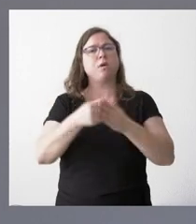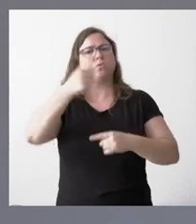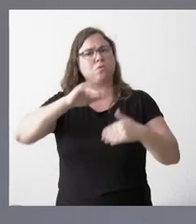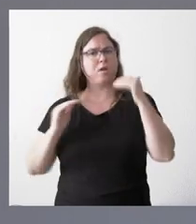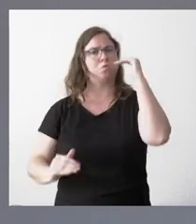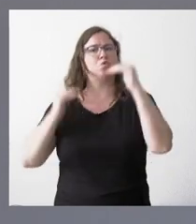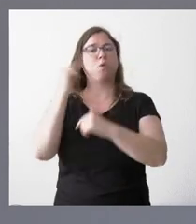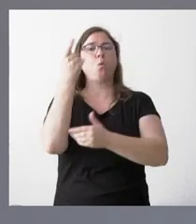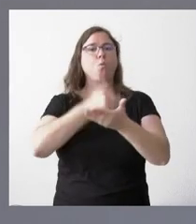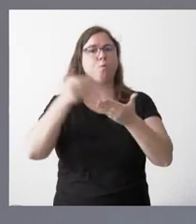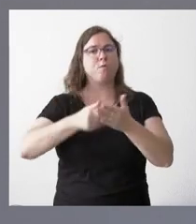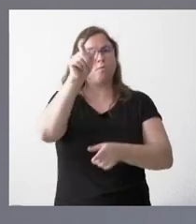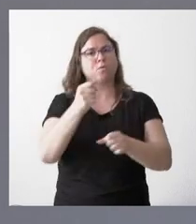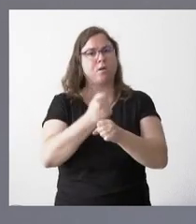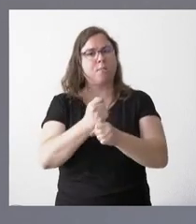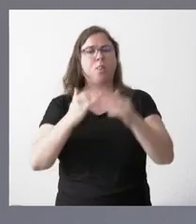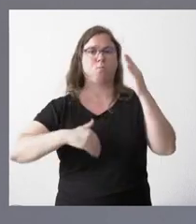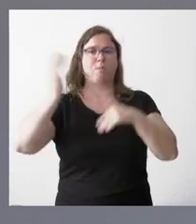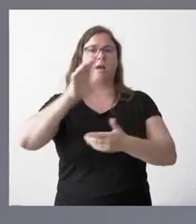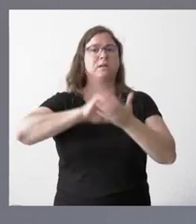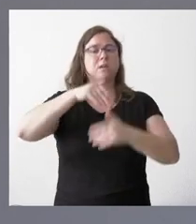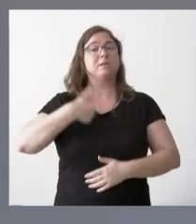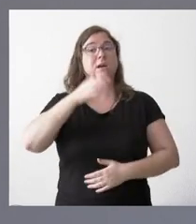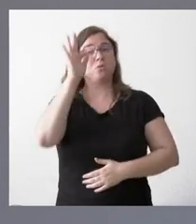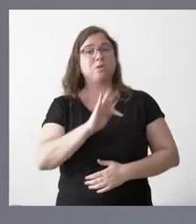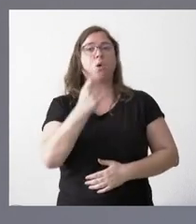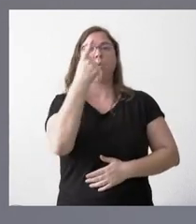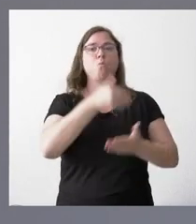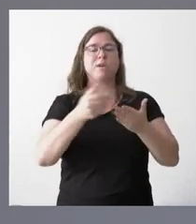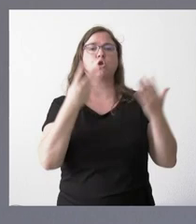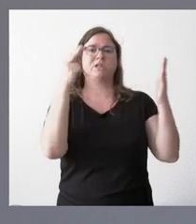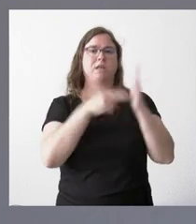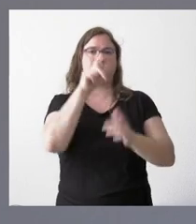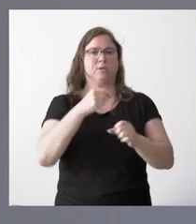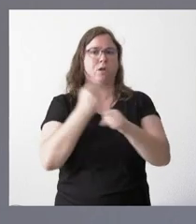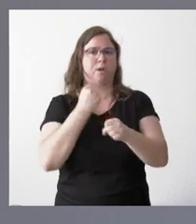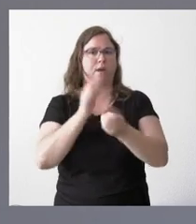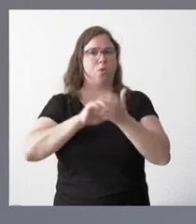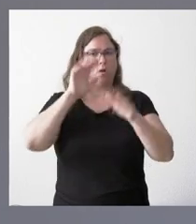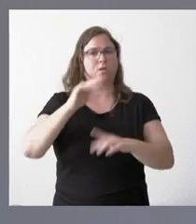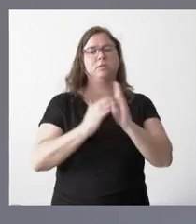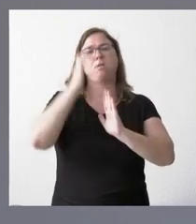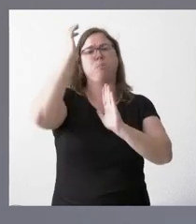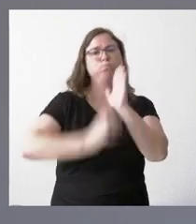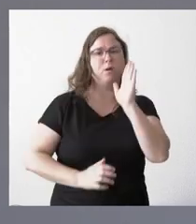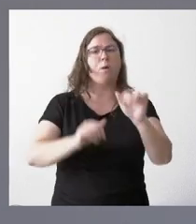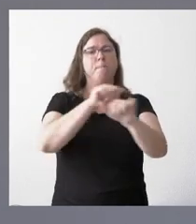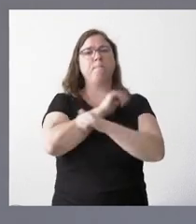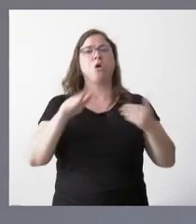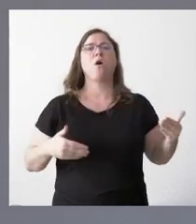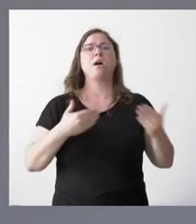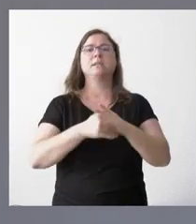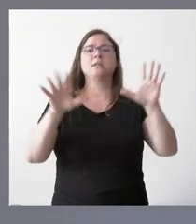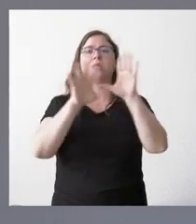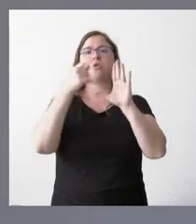el 1 millón de personas ocupadas en Castilla y León. Hay 1.007.000 personas ocupadas, disminuyendo la tasa de paro hasta el